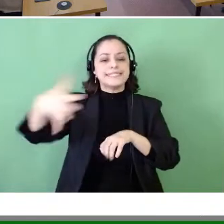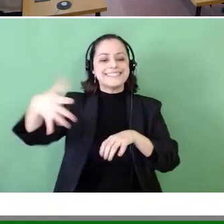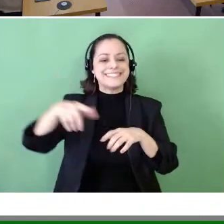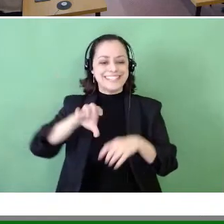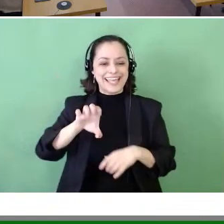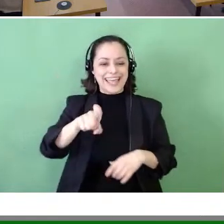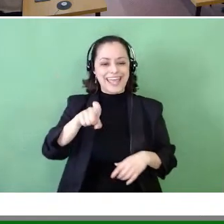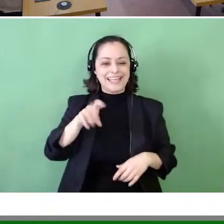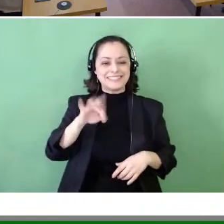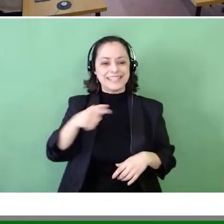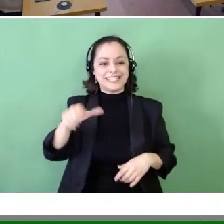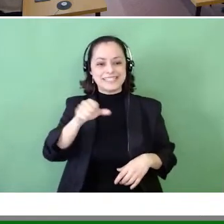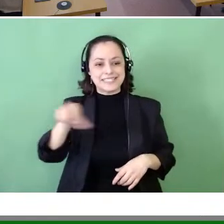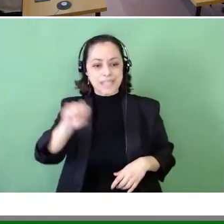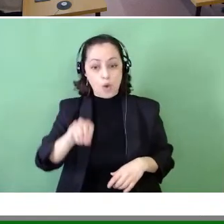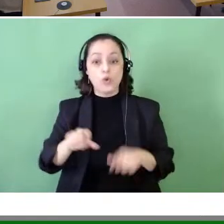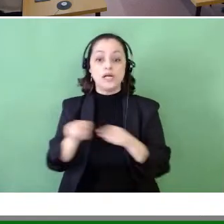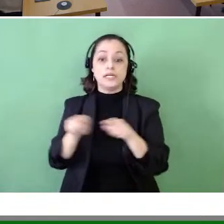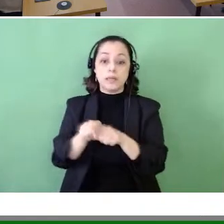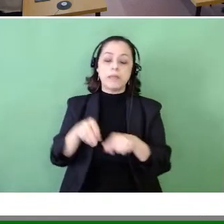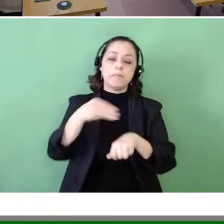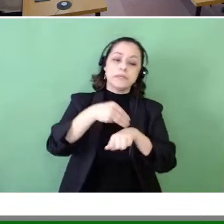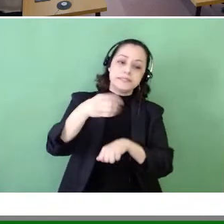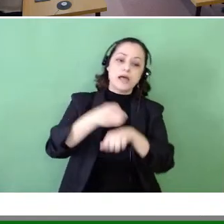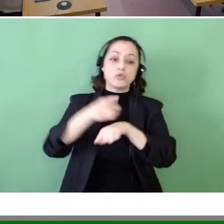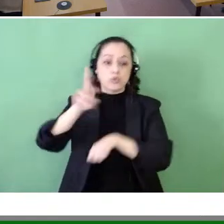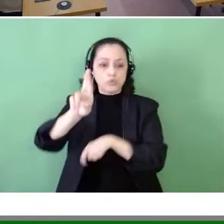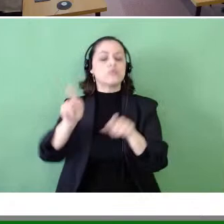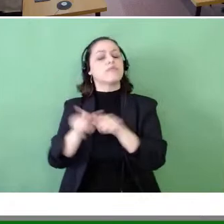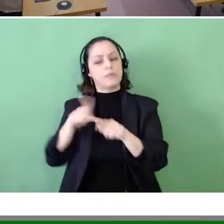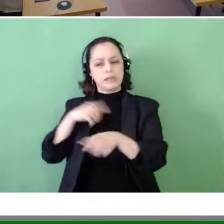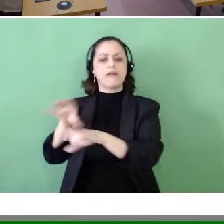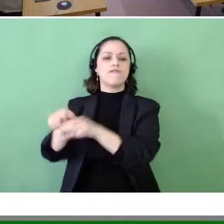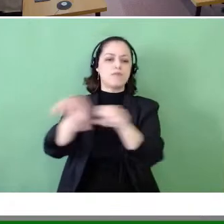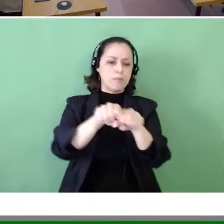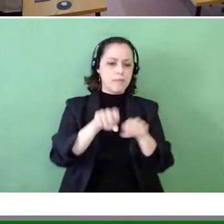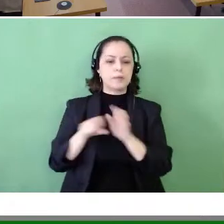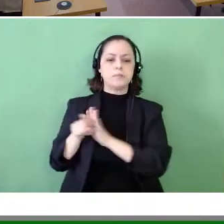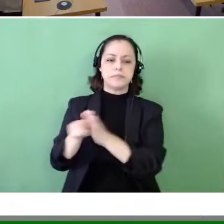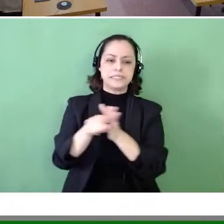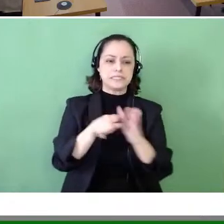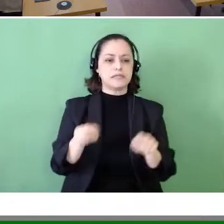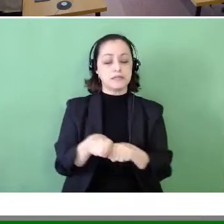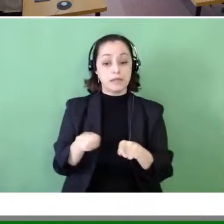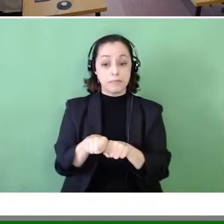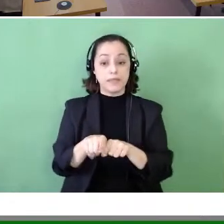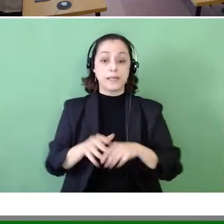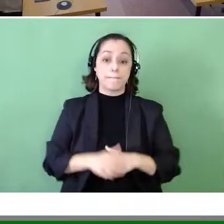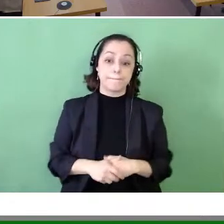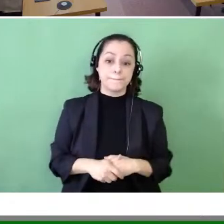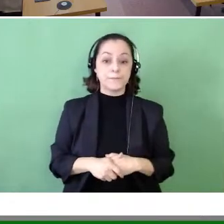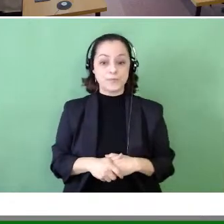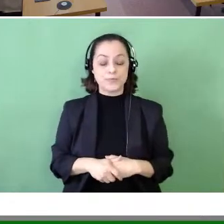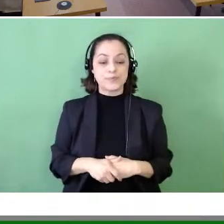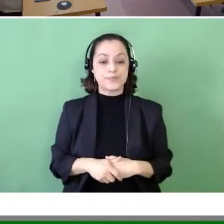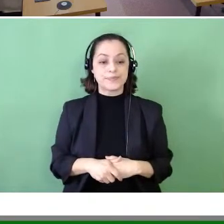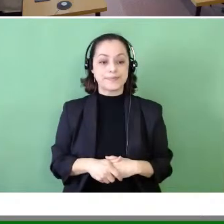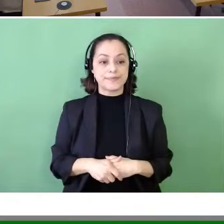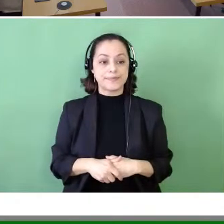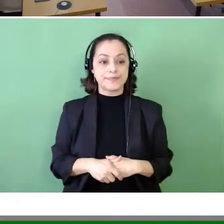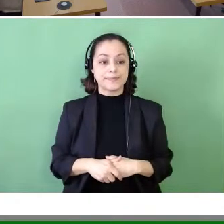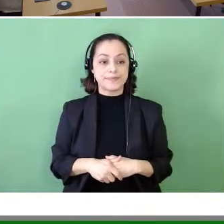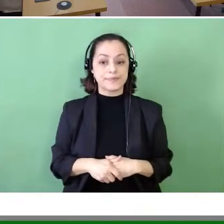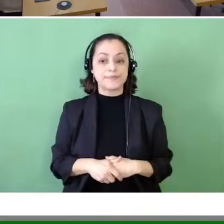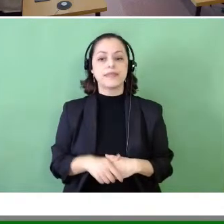y de doctorado también, como algo distinto, pero se destaca estos cursos libres de